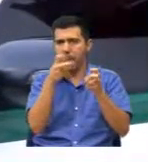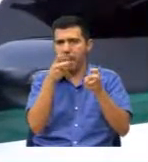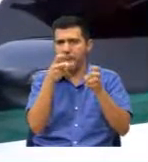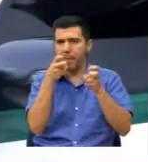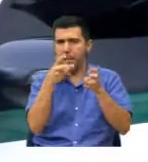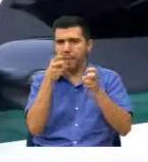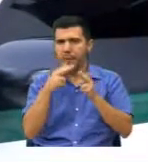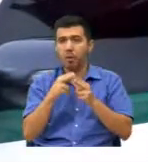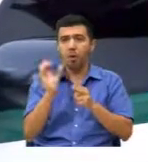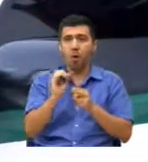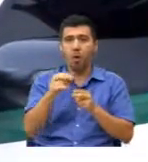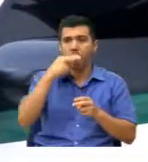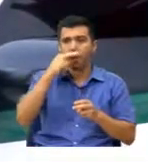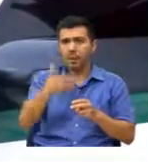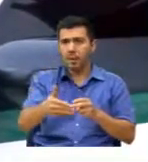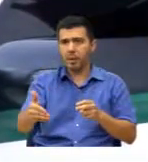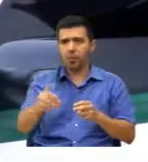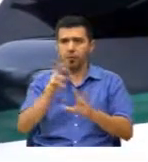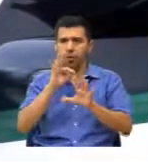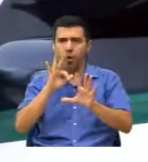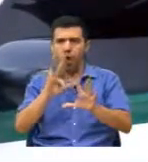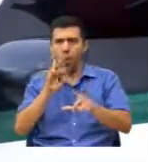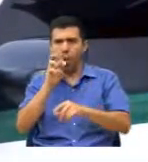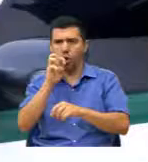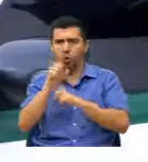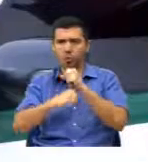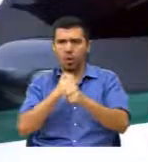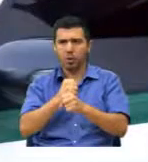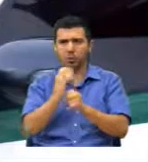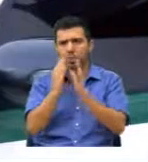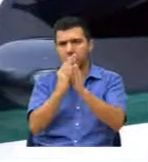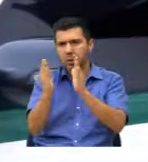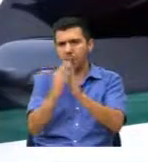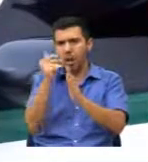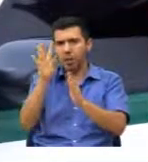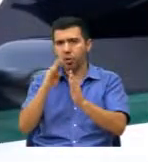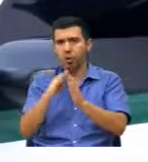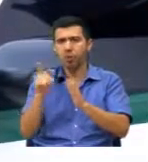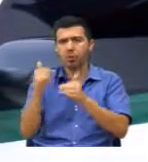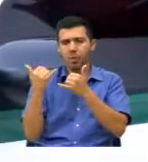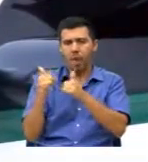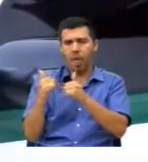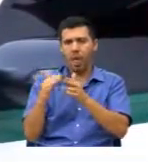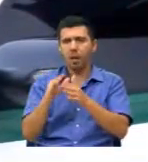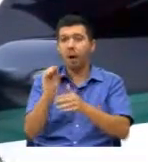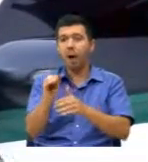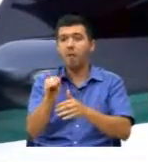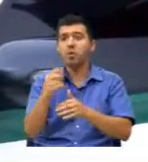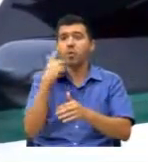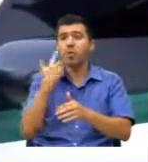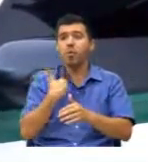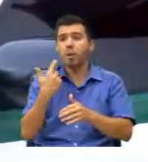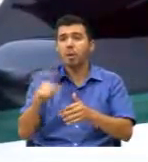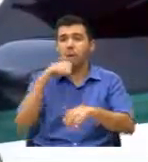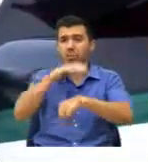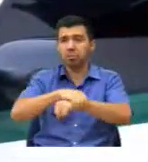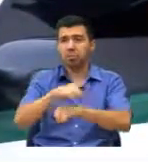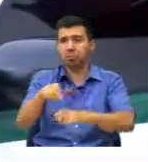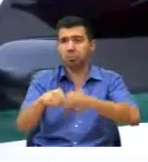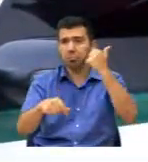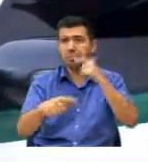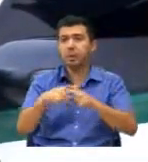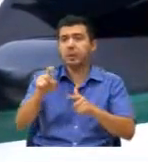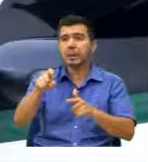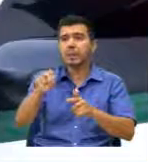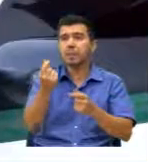la actividad que le hacen de llamada intimidan de que su padre su madre están siendo detenidos en la fiscalía y que requiere inmediatamente